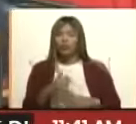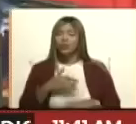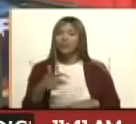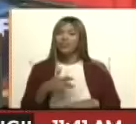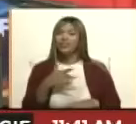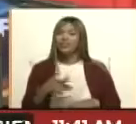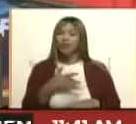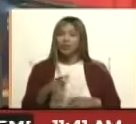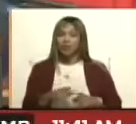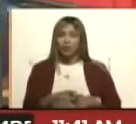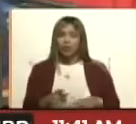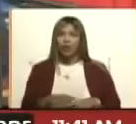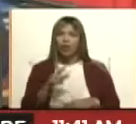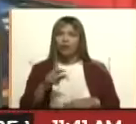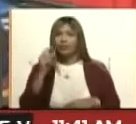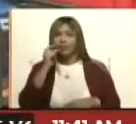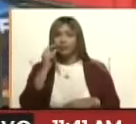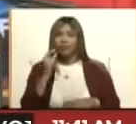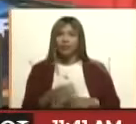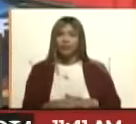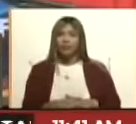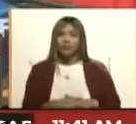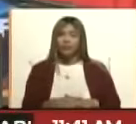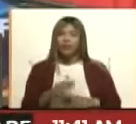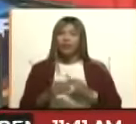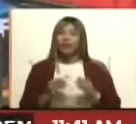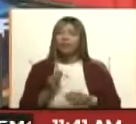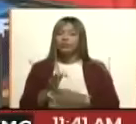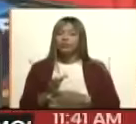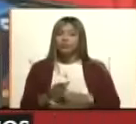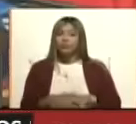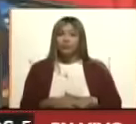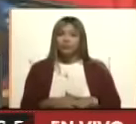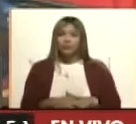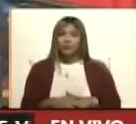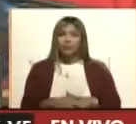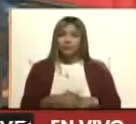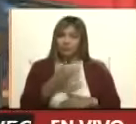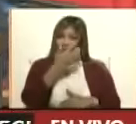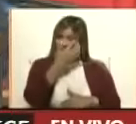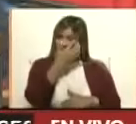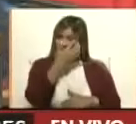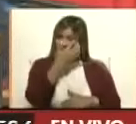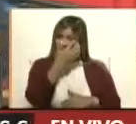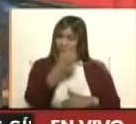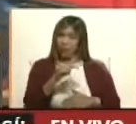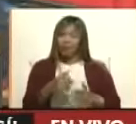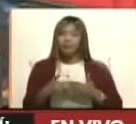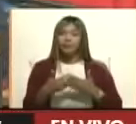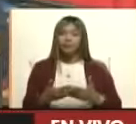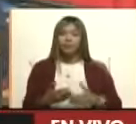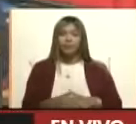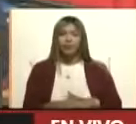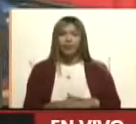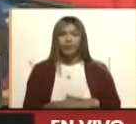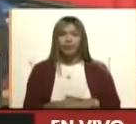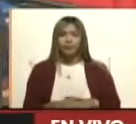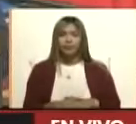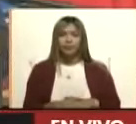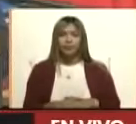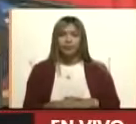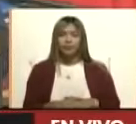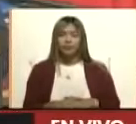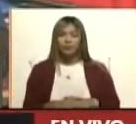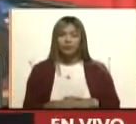sienten como que ese día, el hecho de ir allí, estar allí, ya es darle un